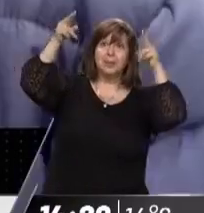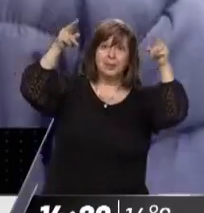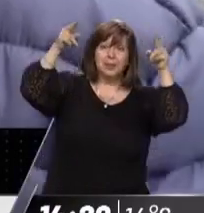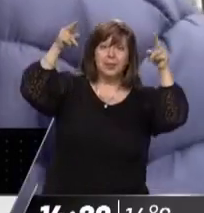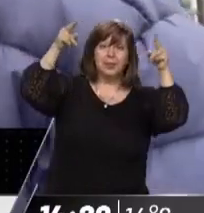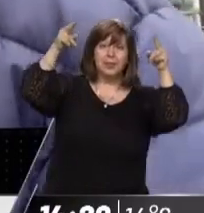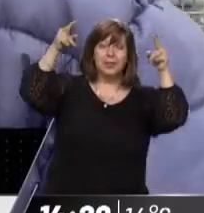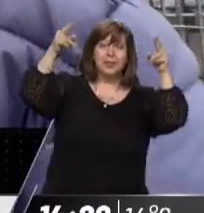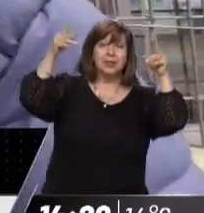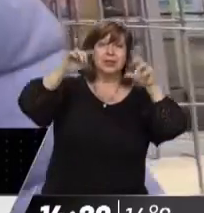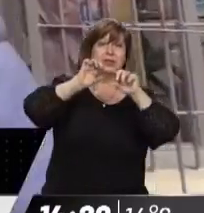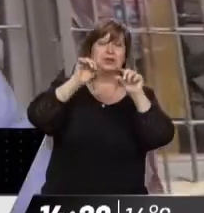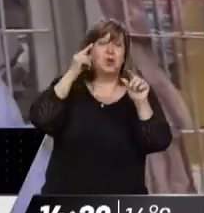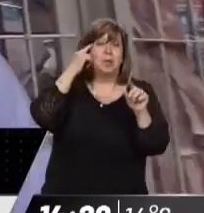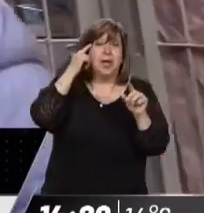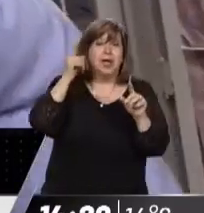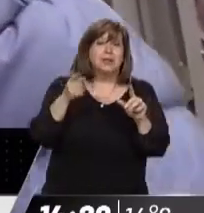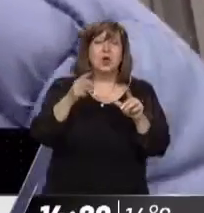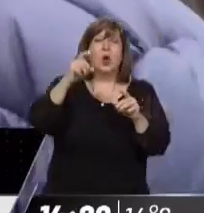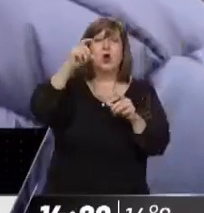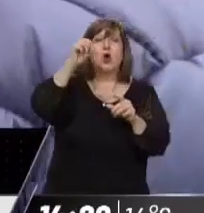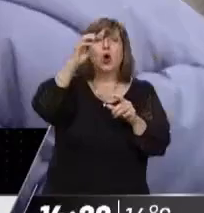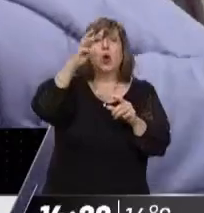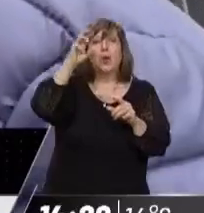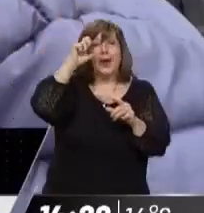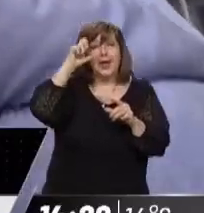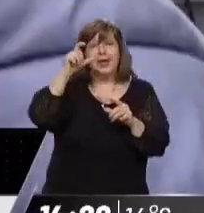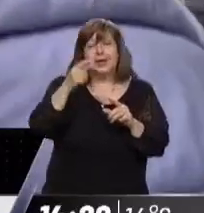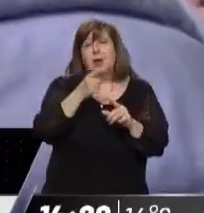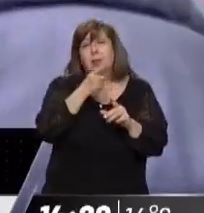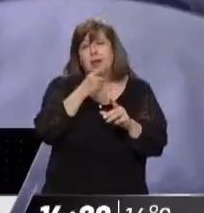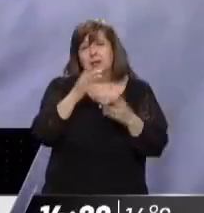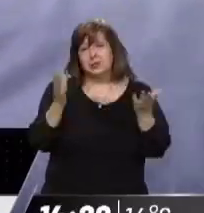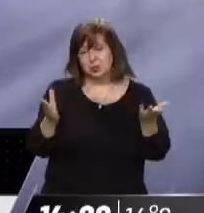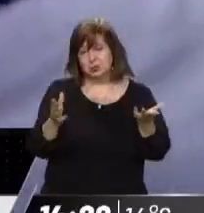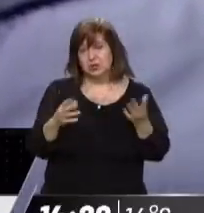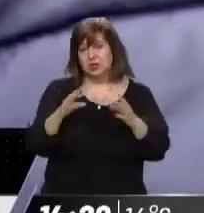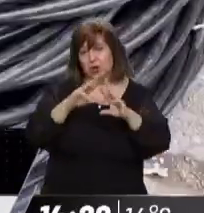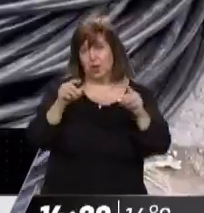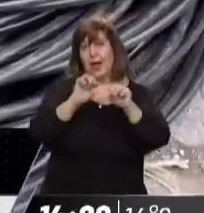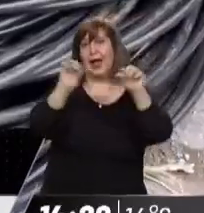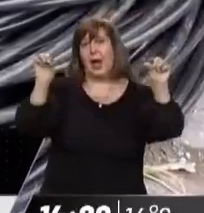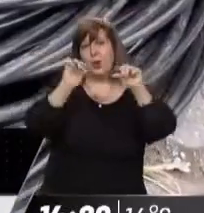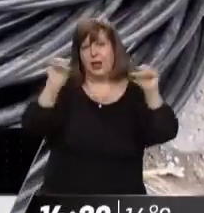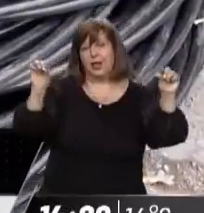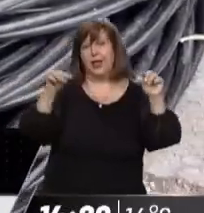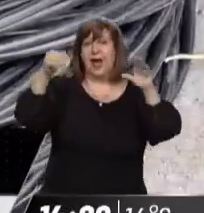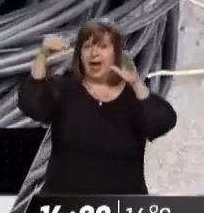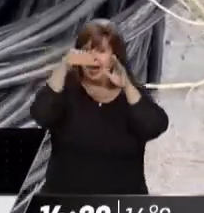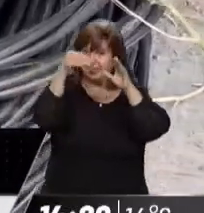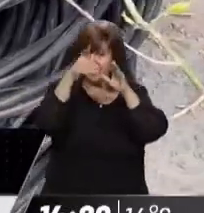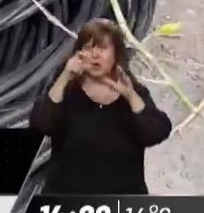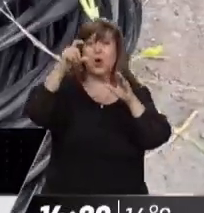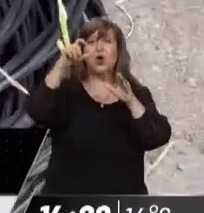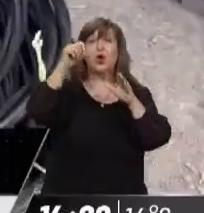trabajar. Calculo que debe ser por el tema del cobre, que es el negocio del cobre, que es el que están vendiendo y